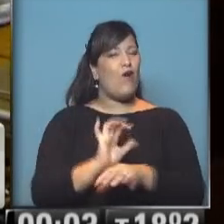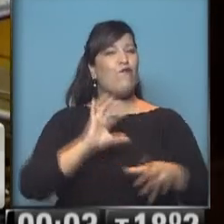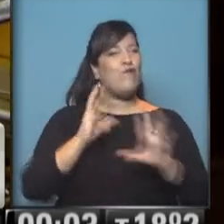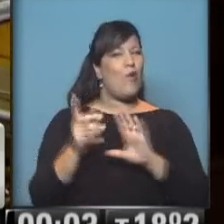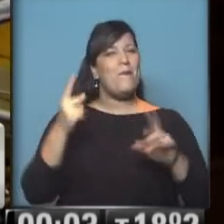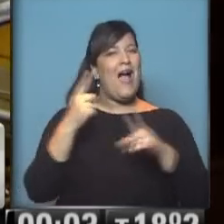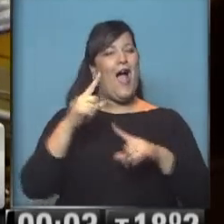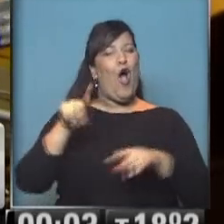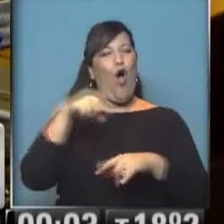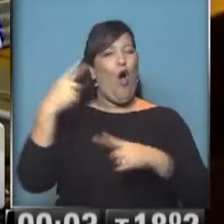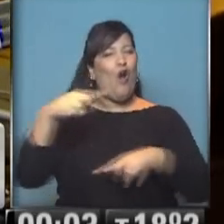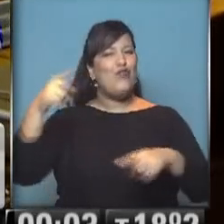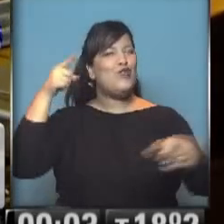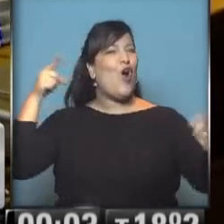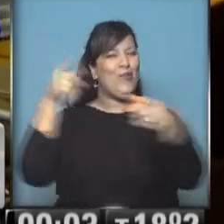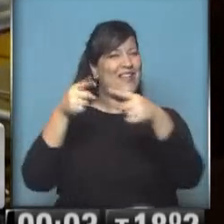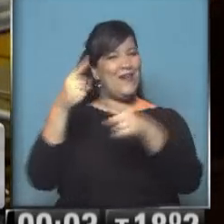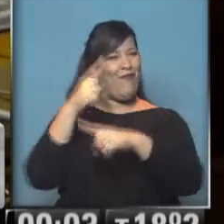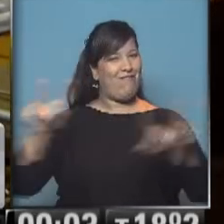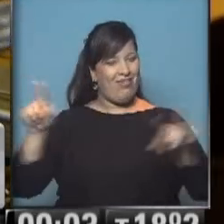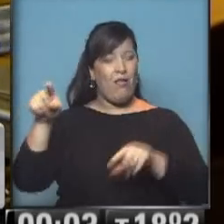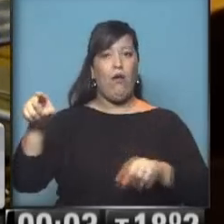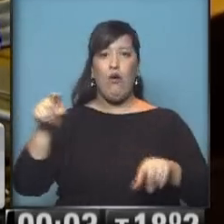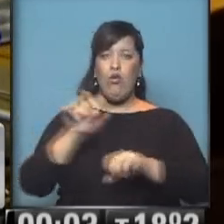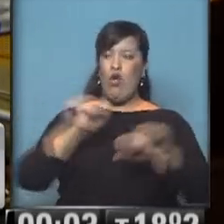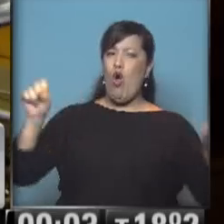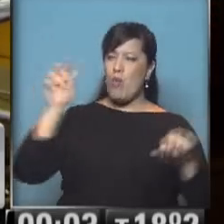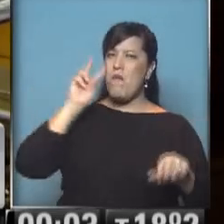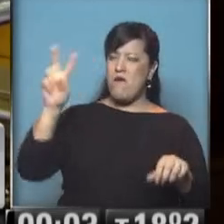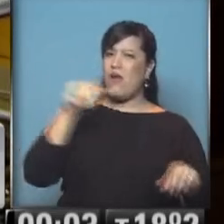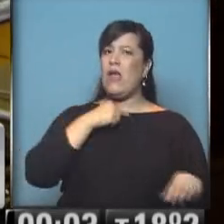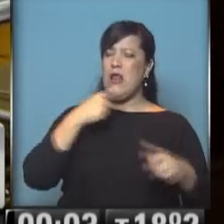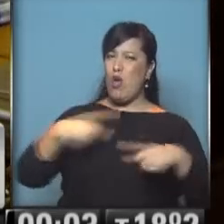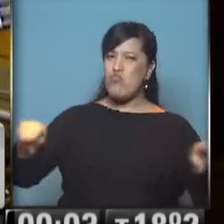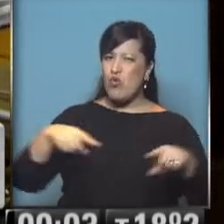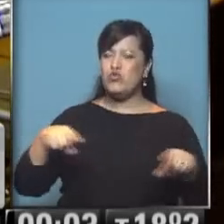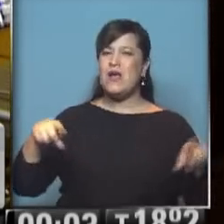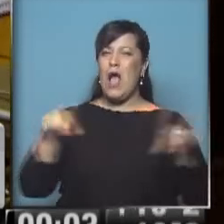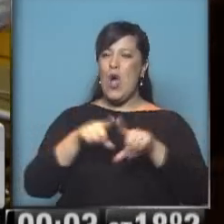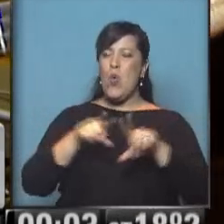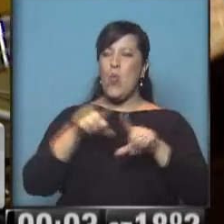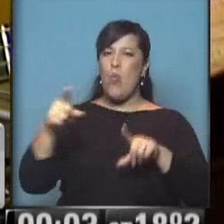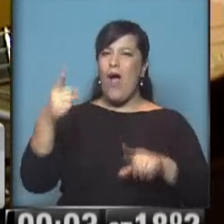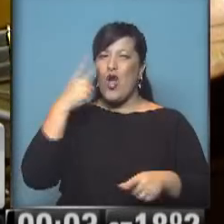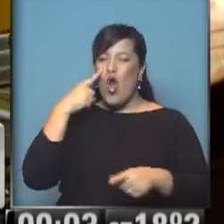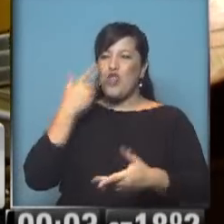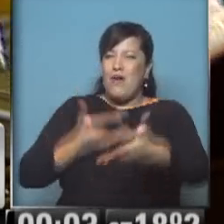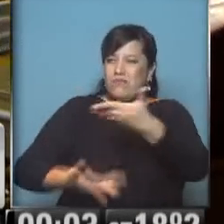intenciones y que de repente empezamos a ver que quería hacer música y que empezamos a conocer